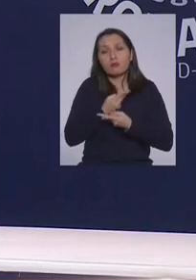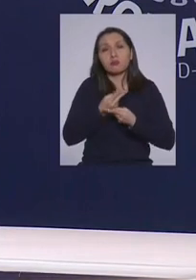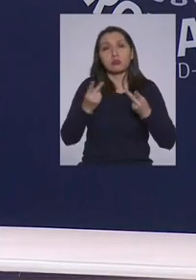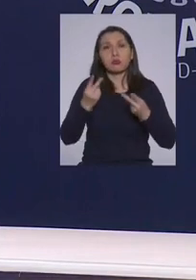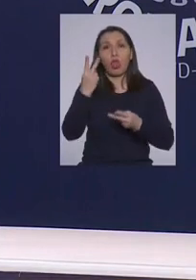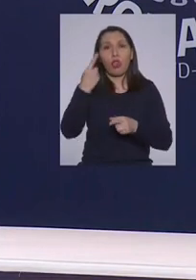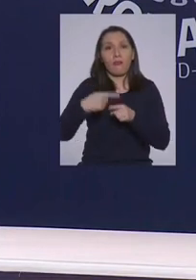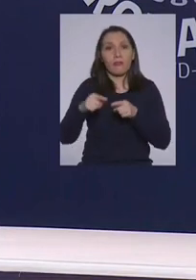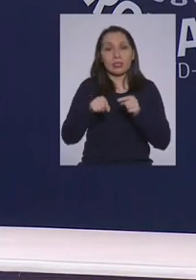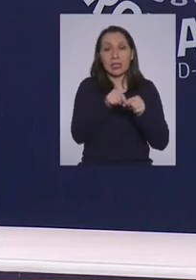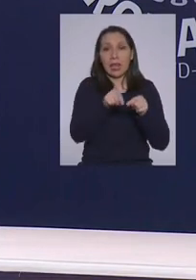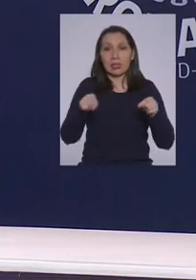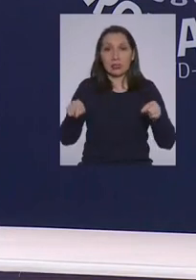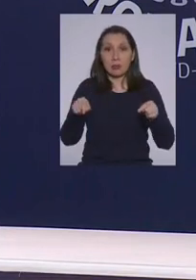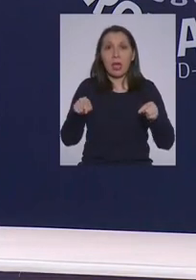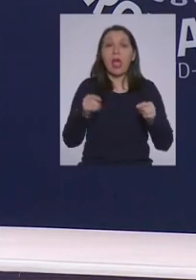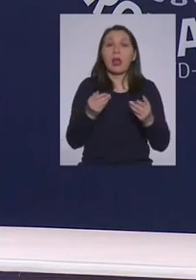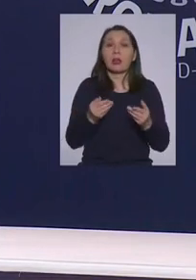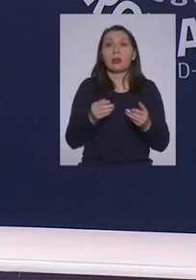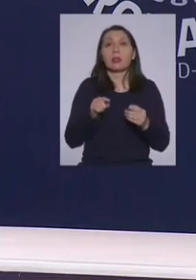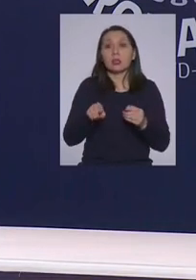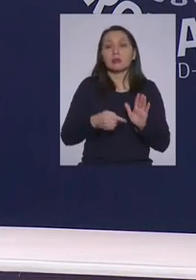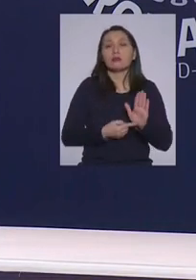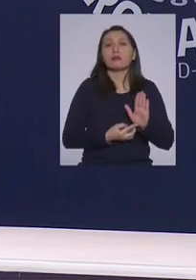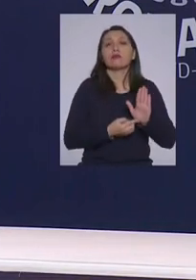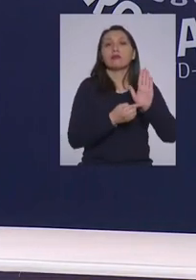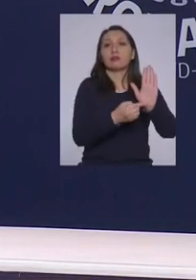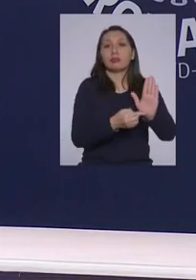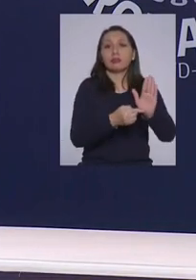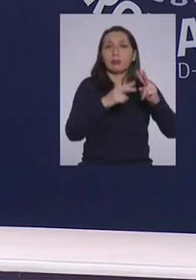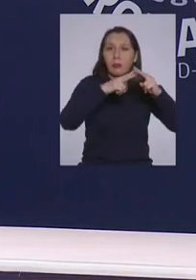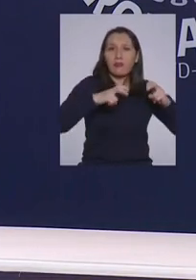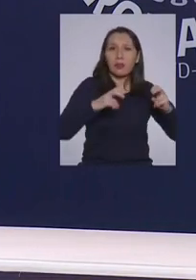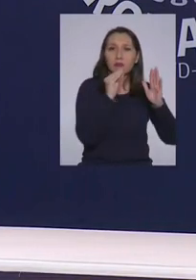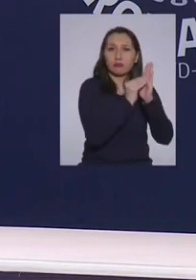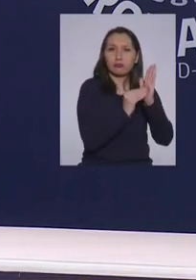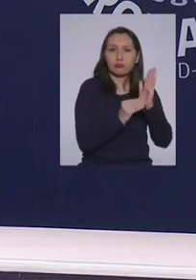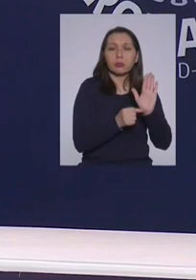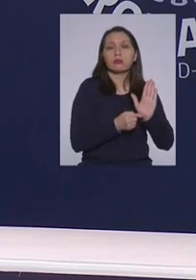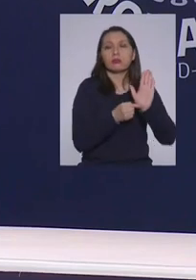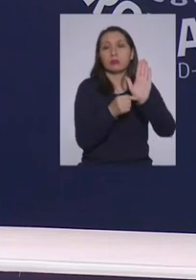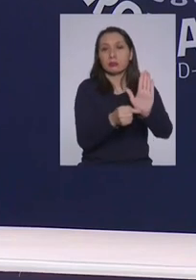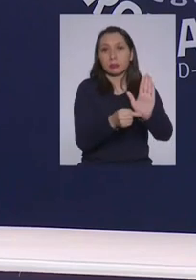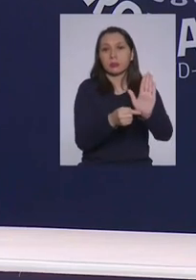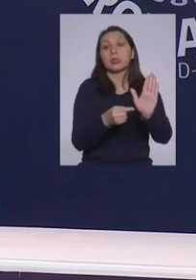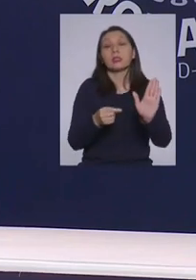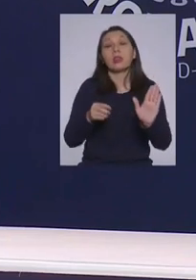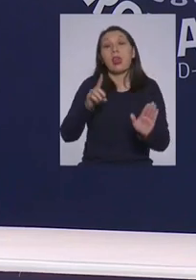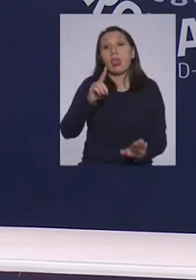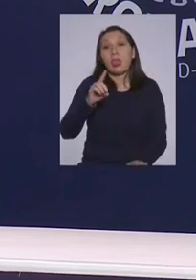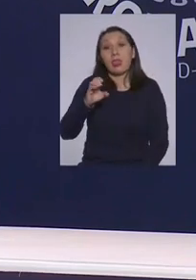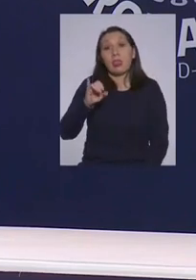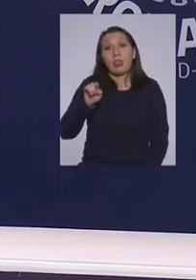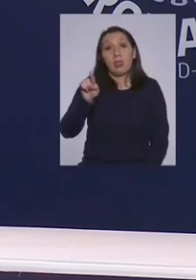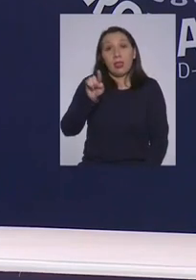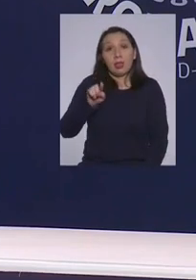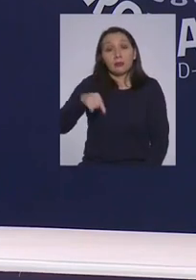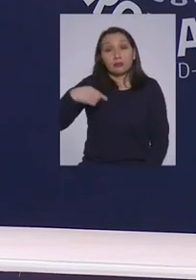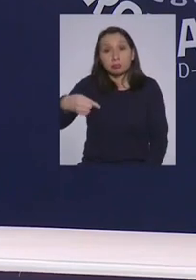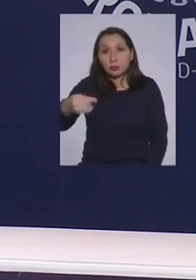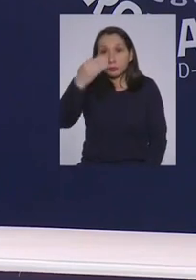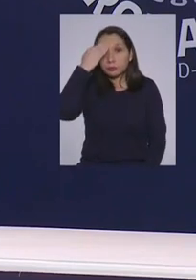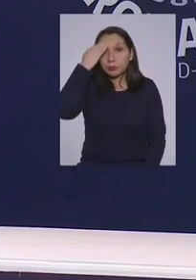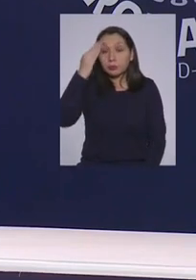dos veces por semana sale este informe epidemiológico donde podemos dar. Ya el DEIS en los